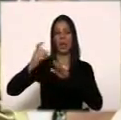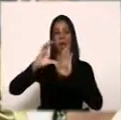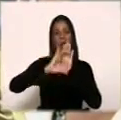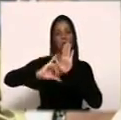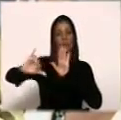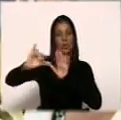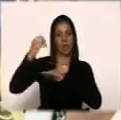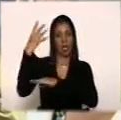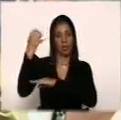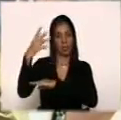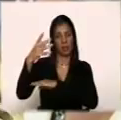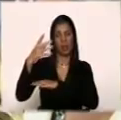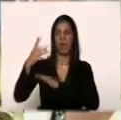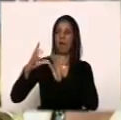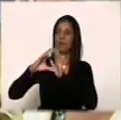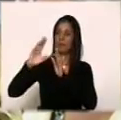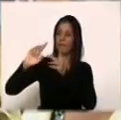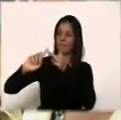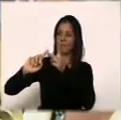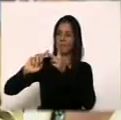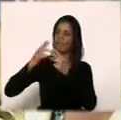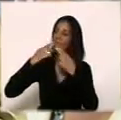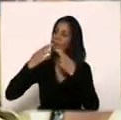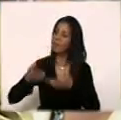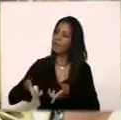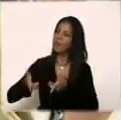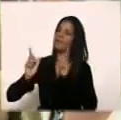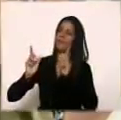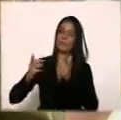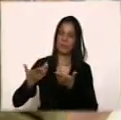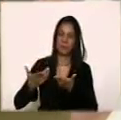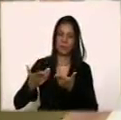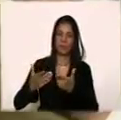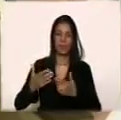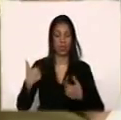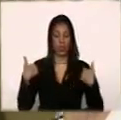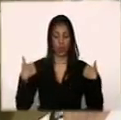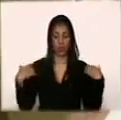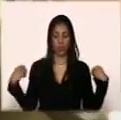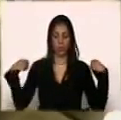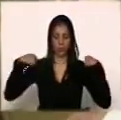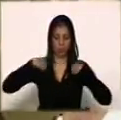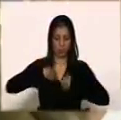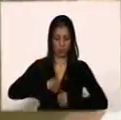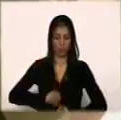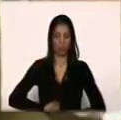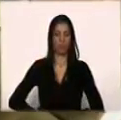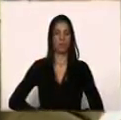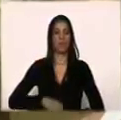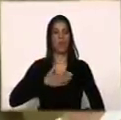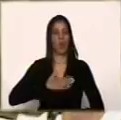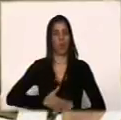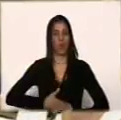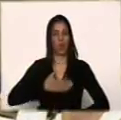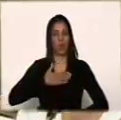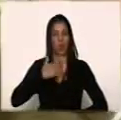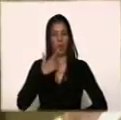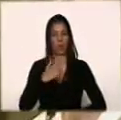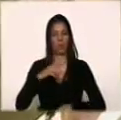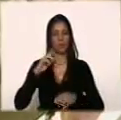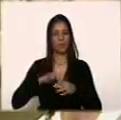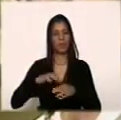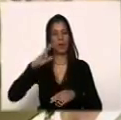Constituyente para que me permitieran asistir uniformado, dada la importancia que tiene esta ley como la